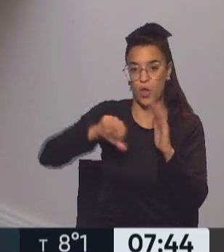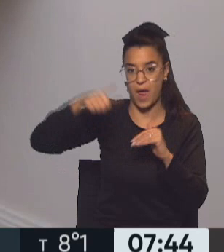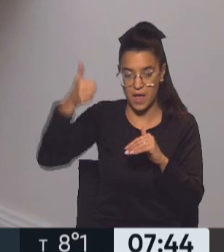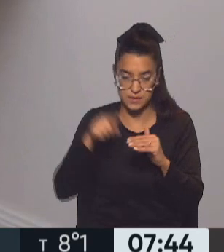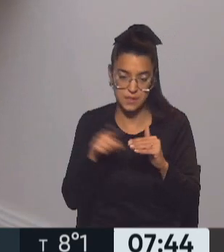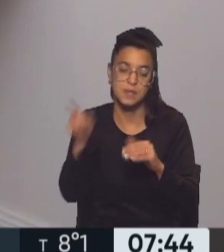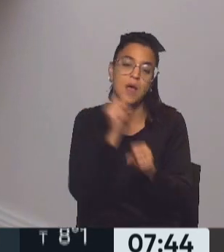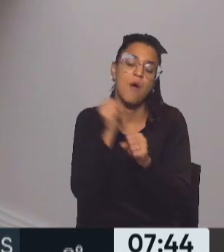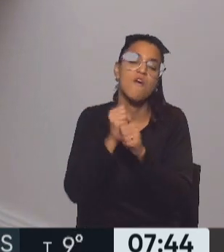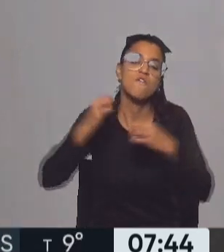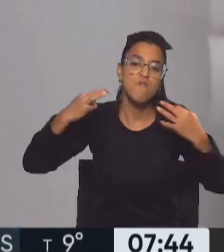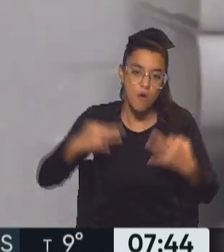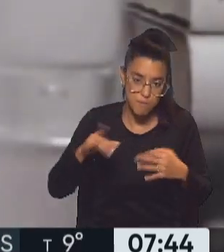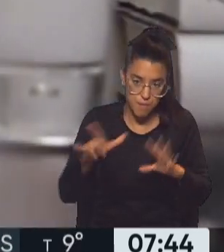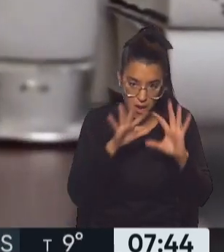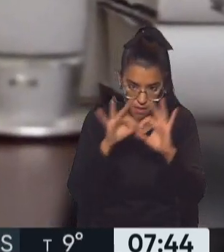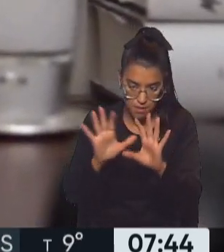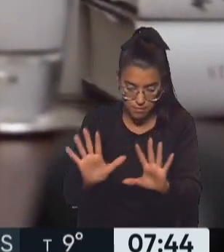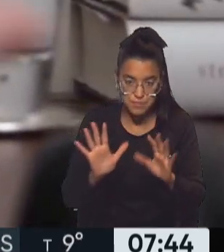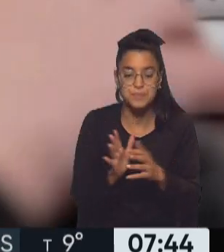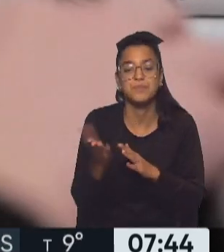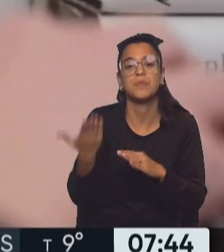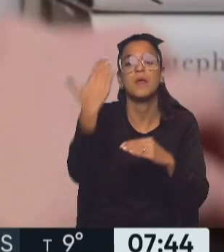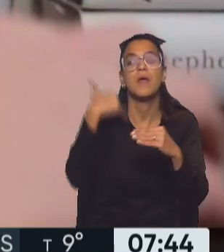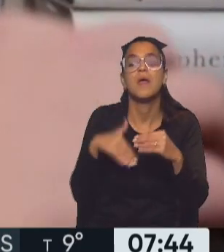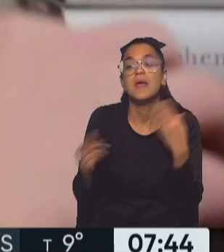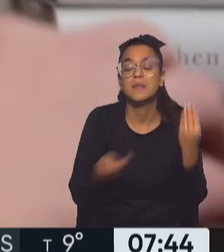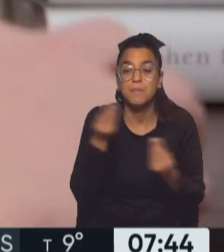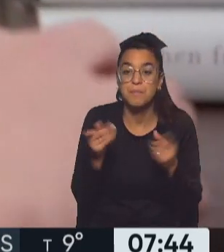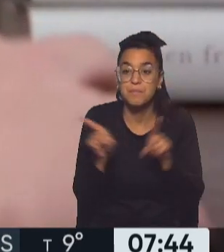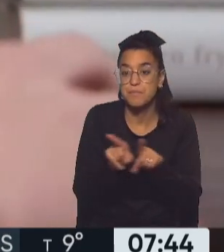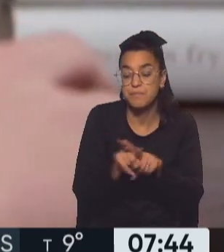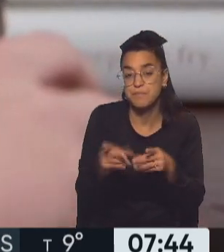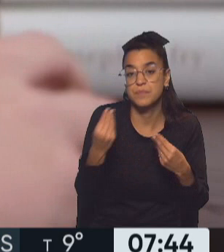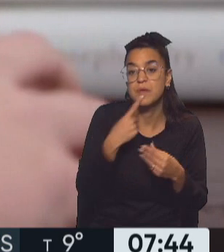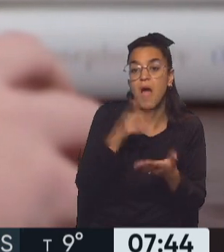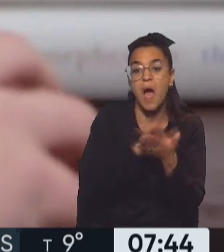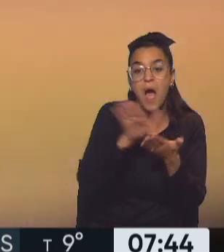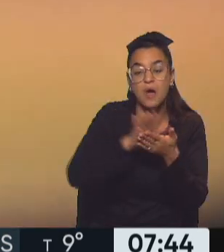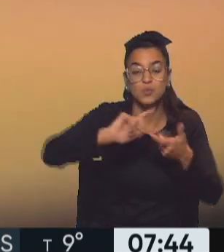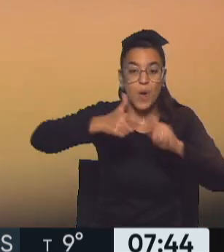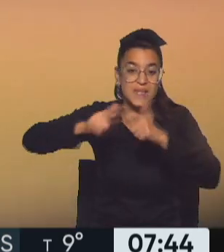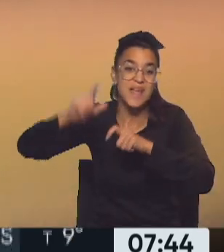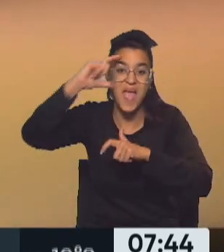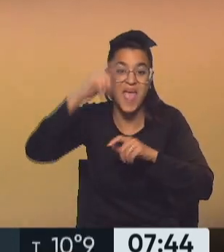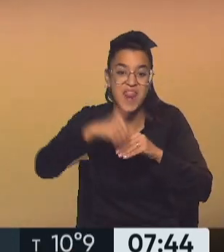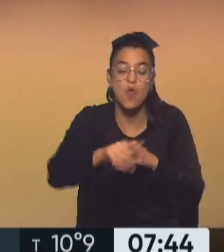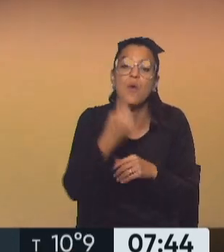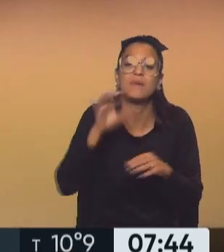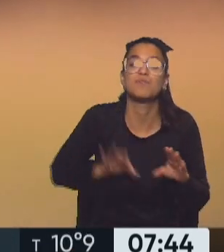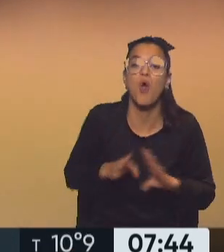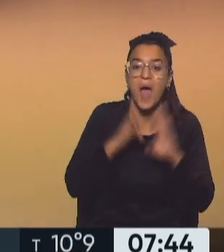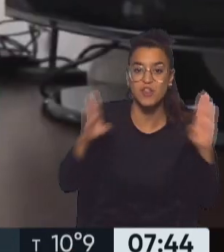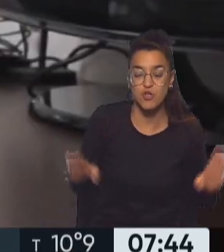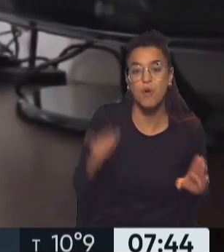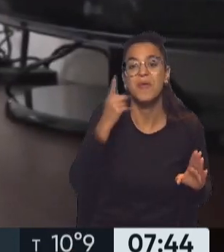de trabajadores formales en relación de dependencia. ¿Qué es lo que ocurre? Tal como decías vos, se actualiza en enero, una vez por año.